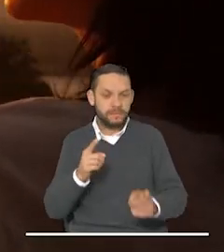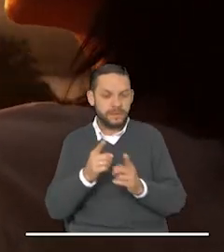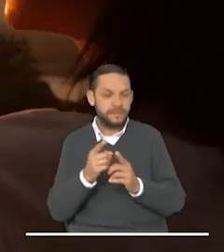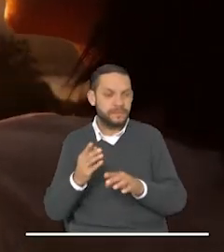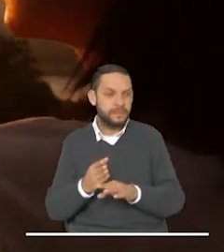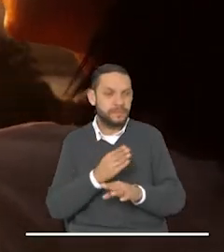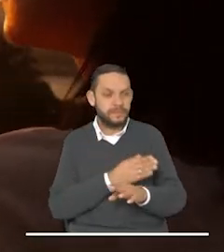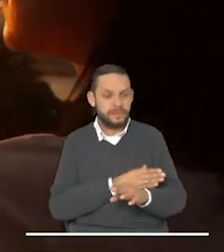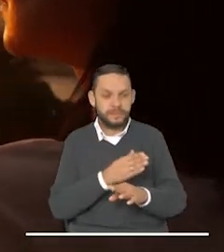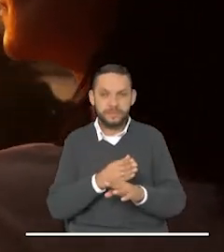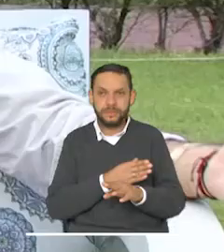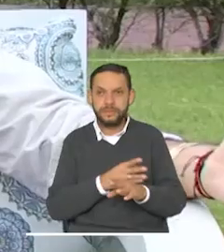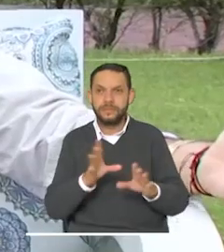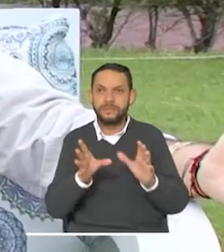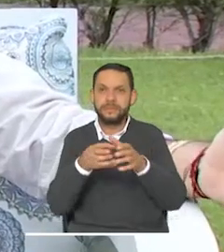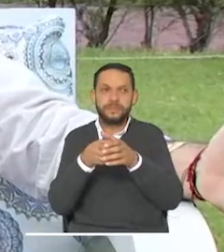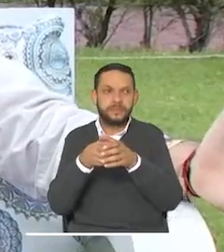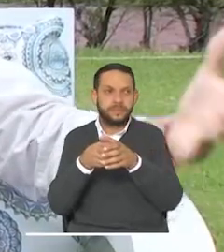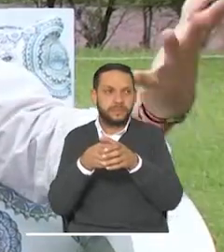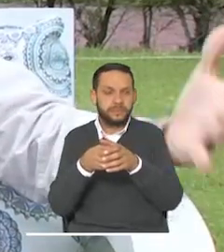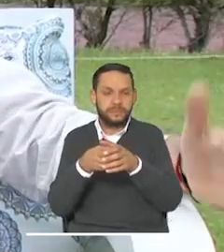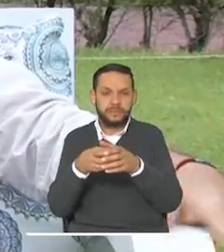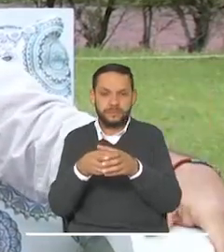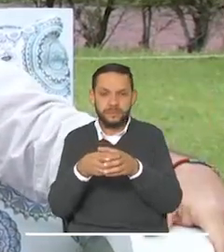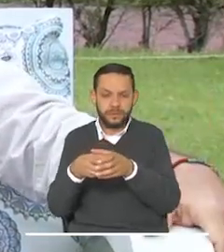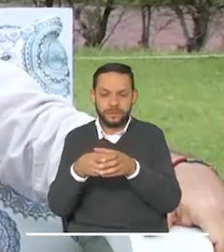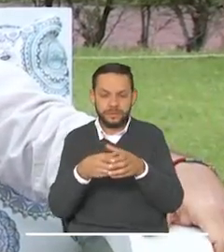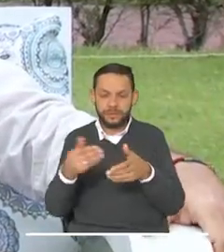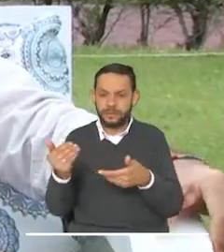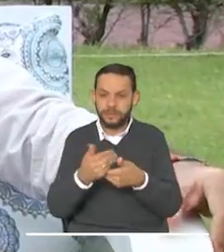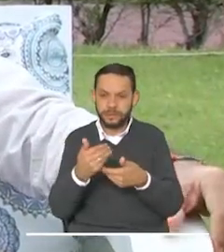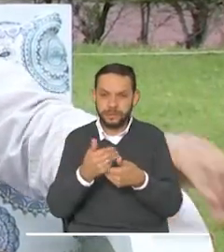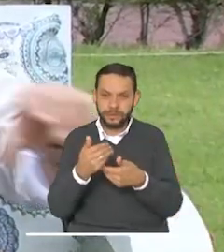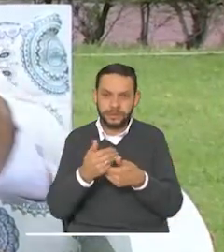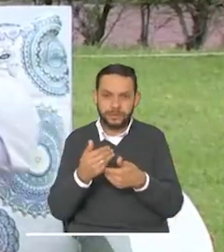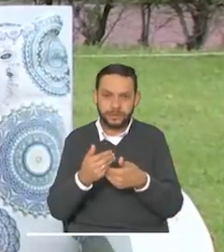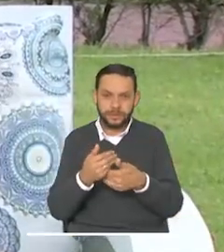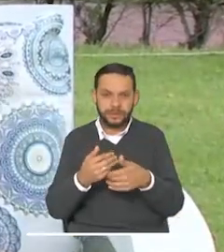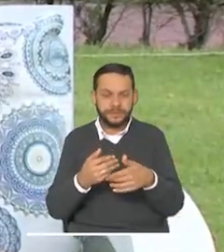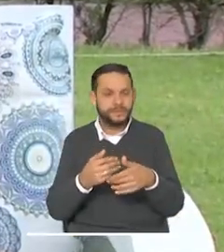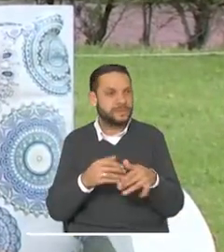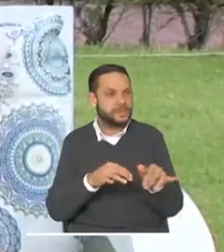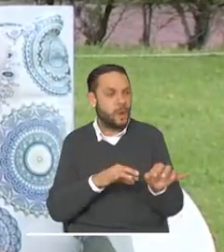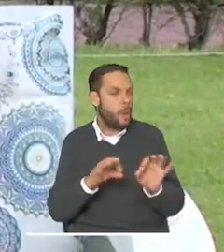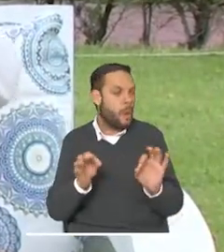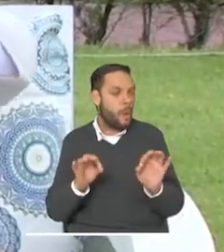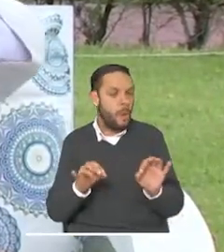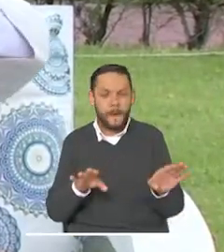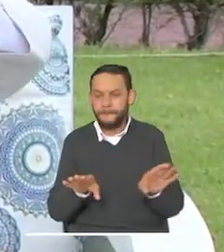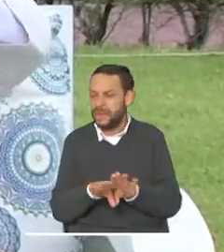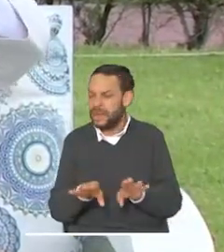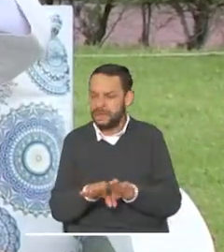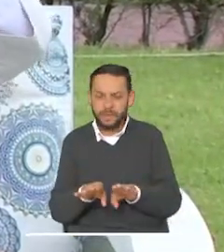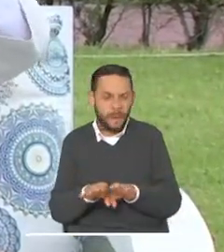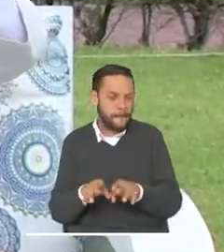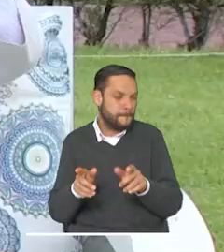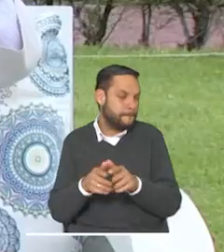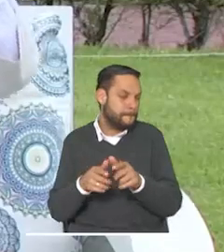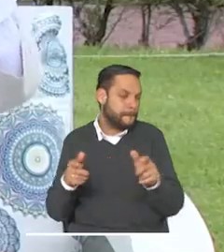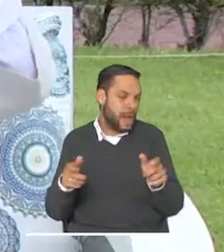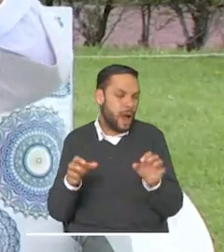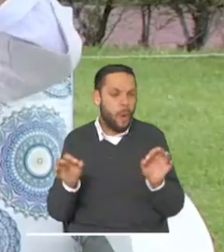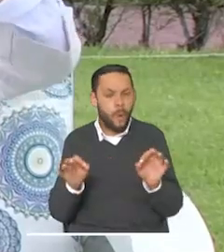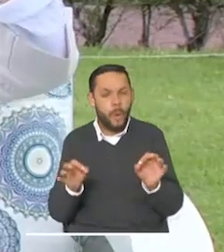consulta es la misma cantidad de pacientes que están afectadas la Salud Mental o sin lugar a dudas lo que llamamos ahora la